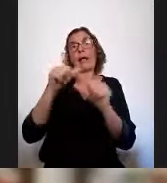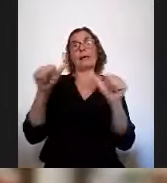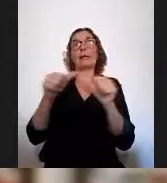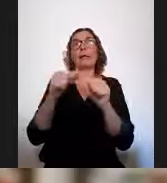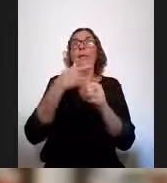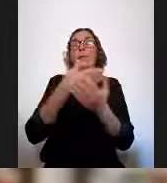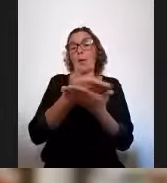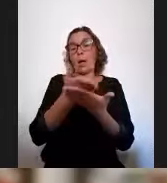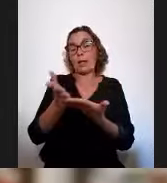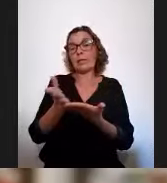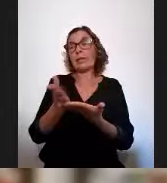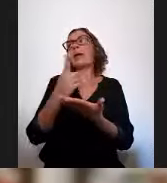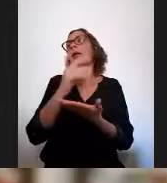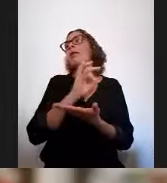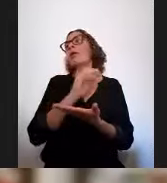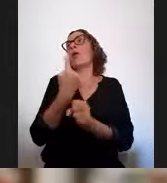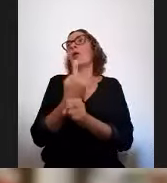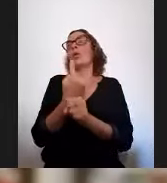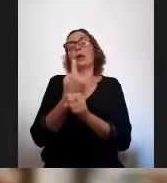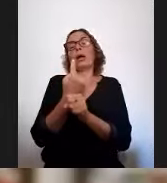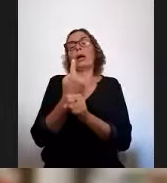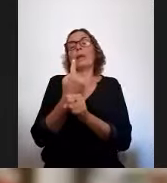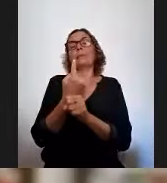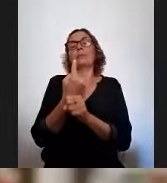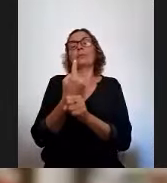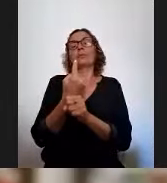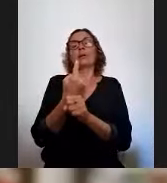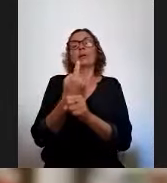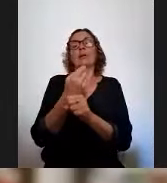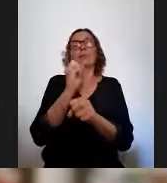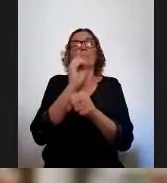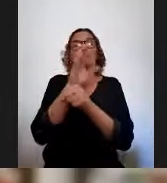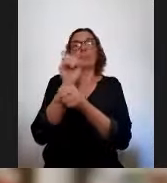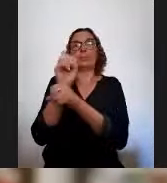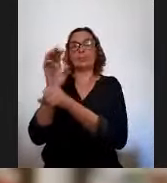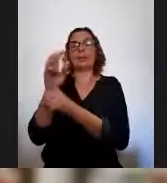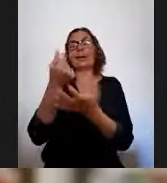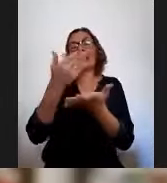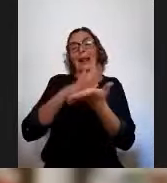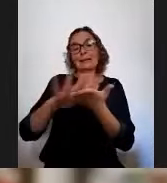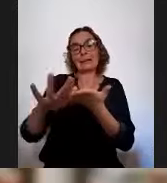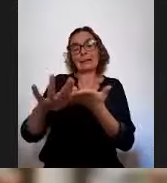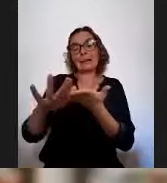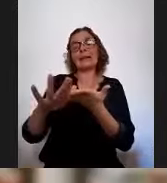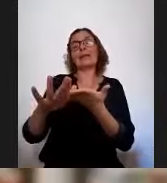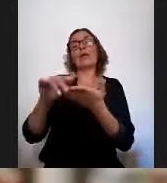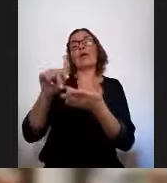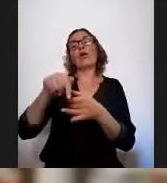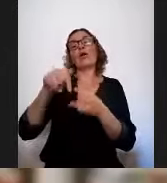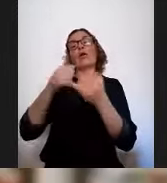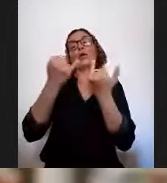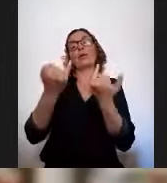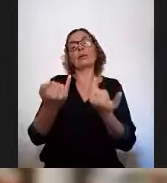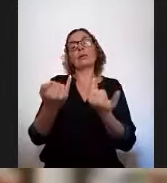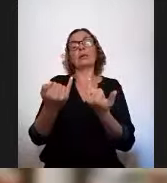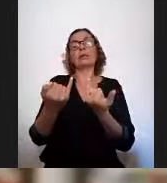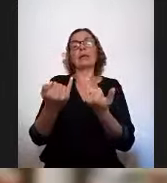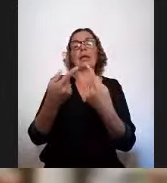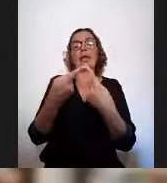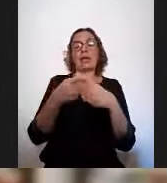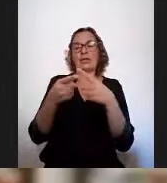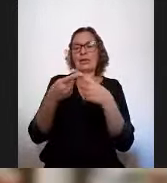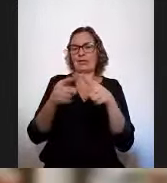muestras, una es lanzar productos gratis. Hoy en día hay